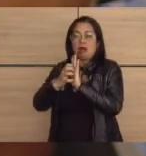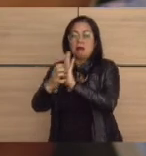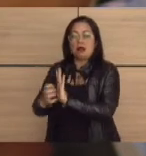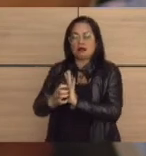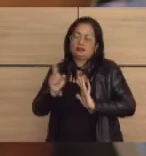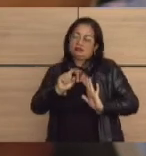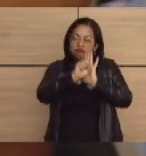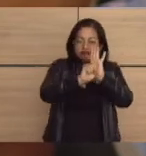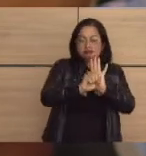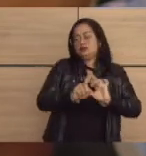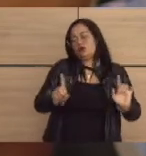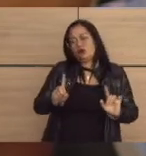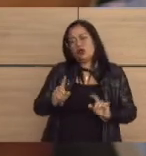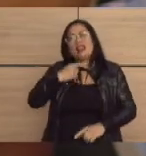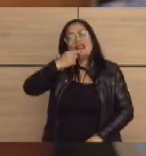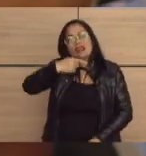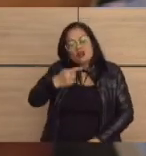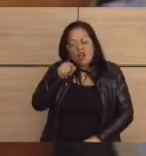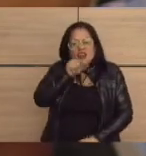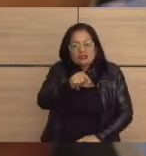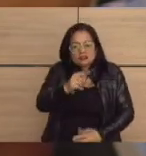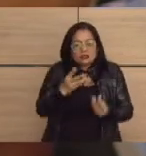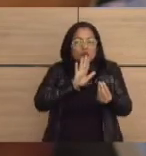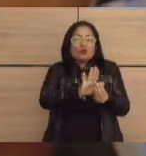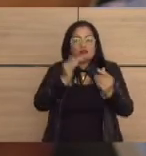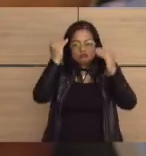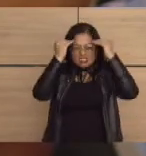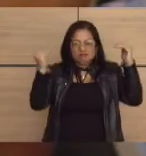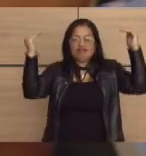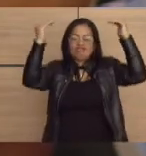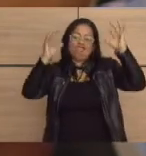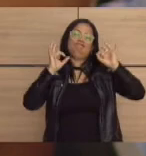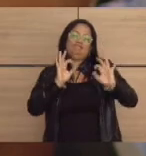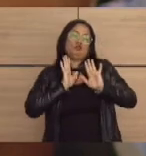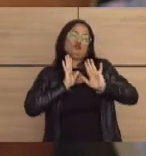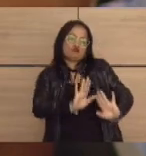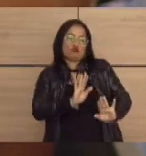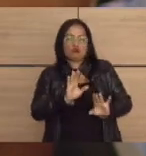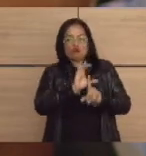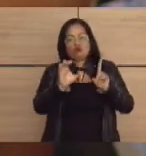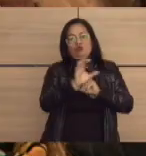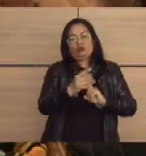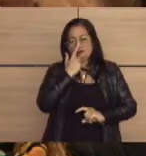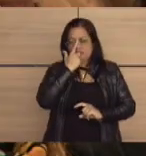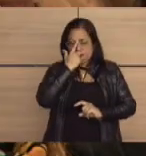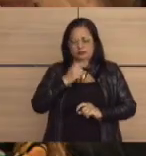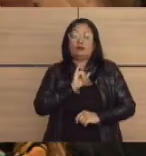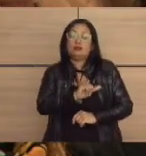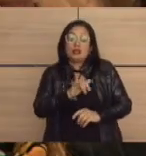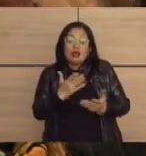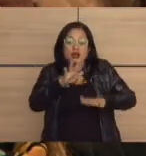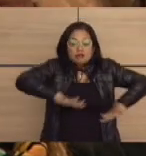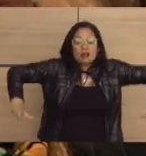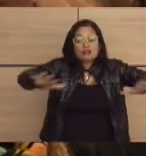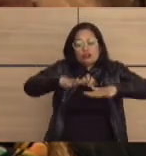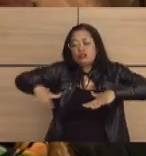de sabidurías que solo esa lengua tiene. Y esas lenguas que interrogaron nuestro territorio, que es tan complejo durante